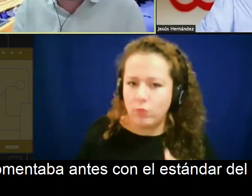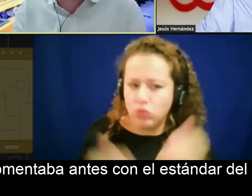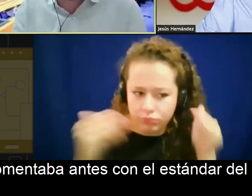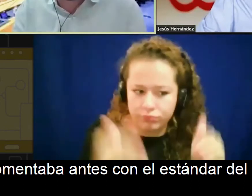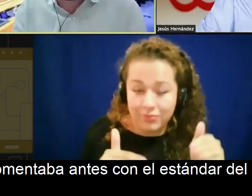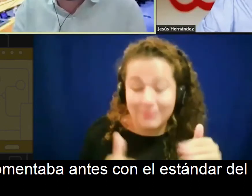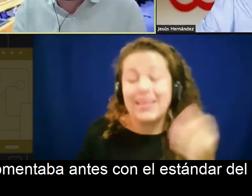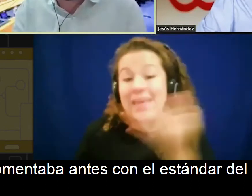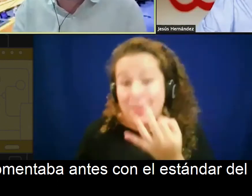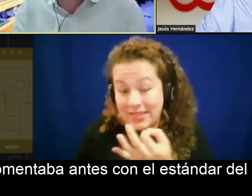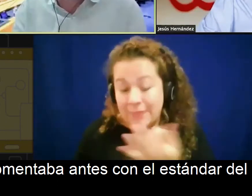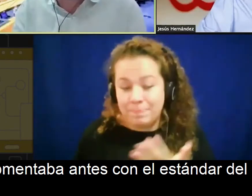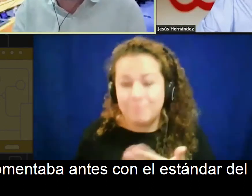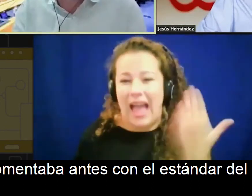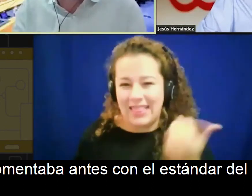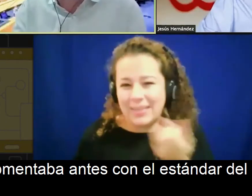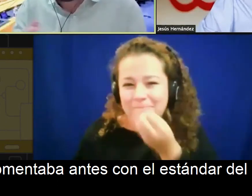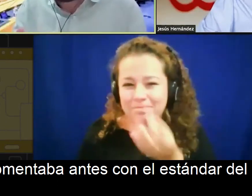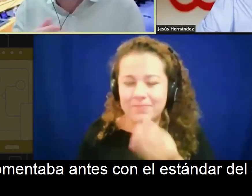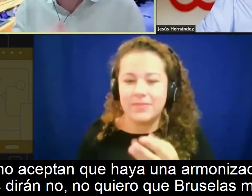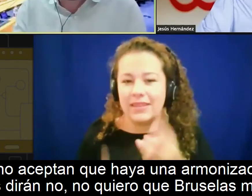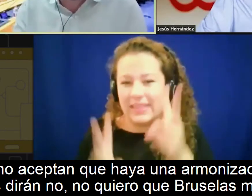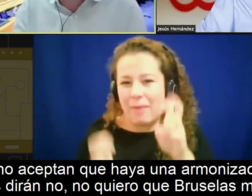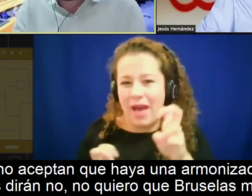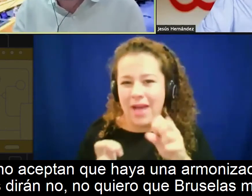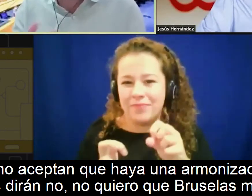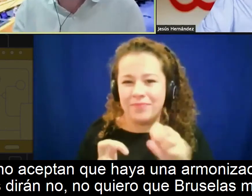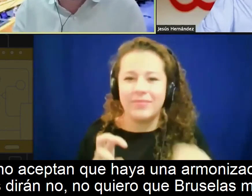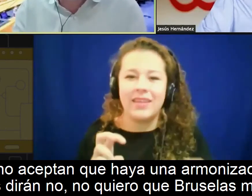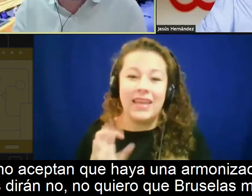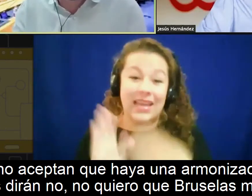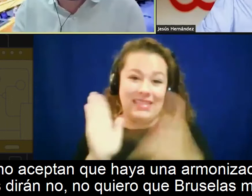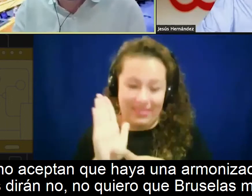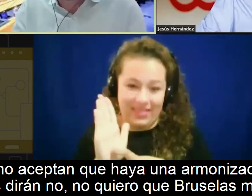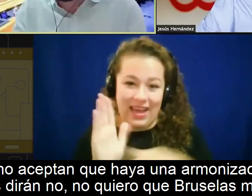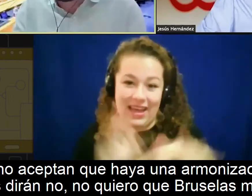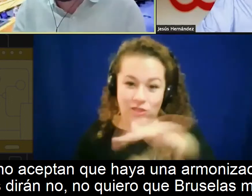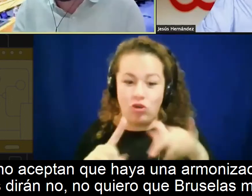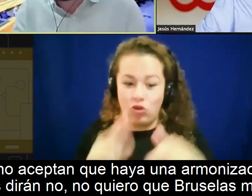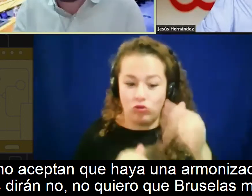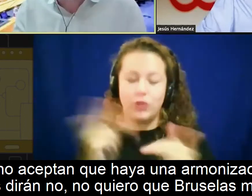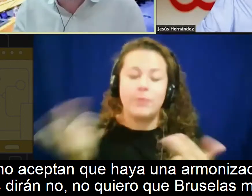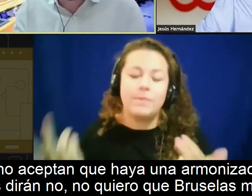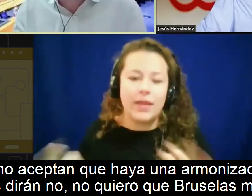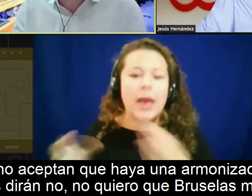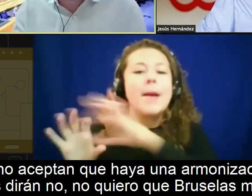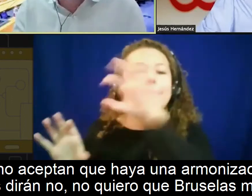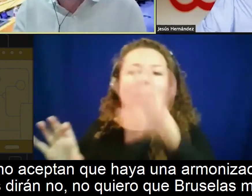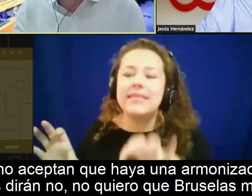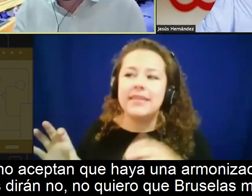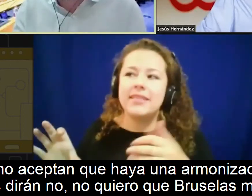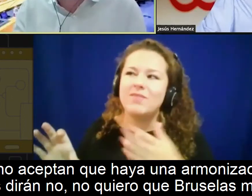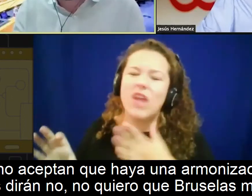del estándar del entorno construido, que los países no quieren que les digan, no aceptan